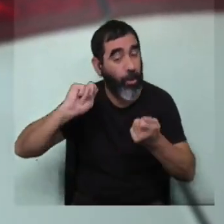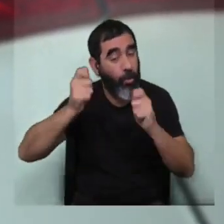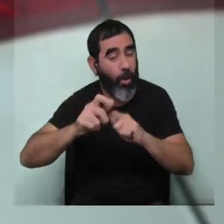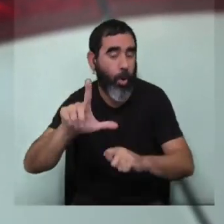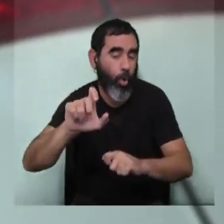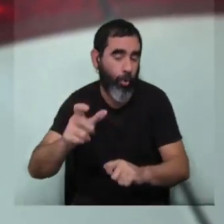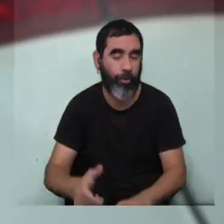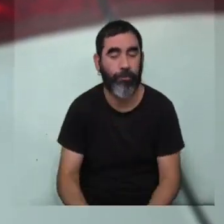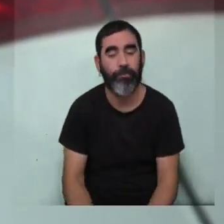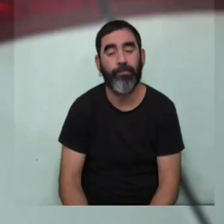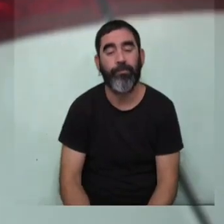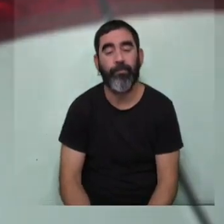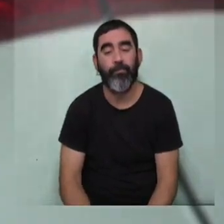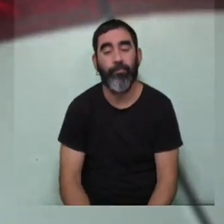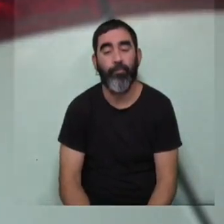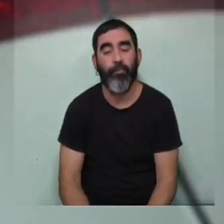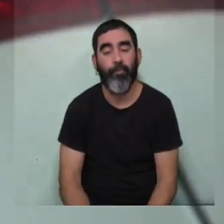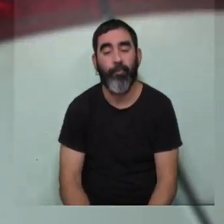por supuesto.